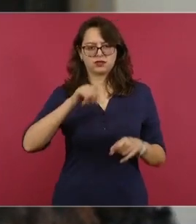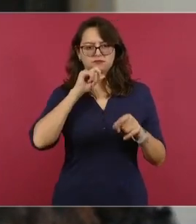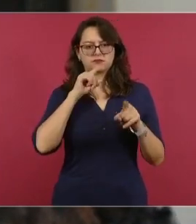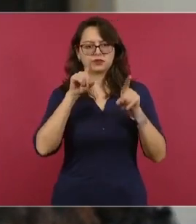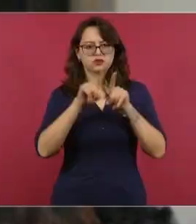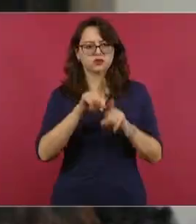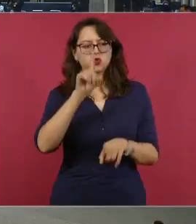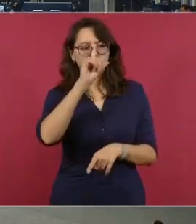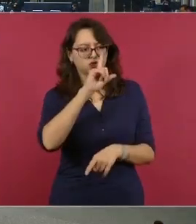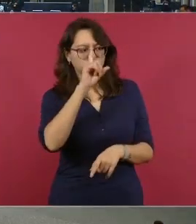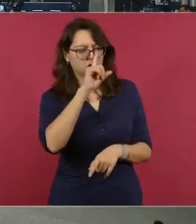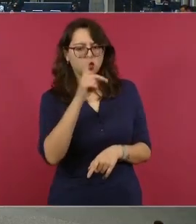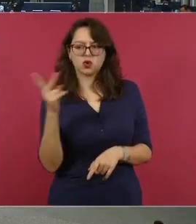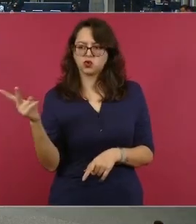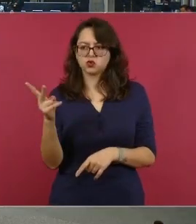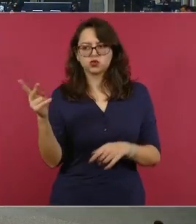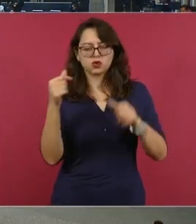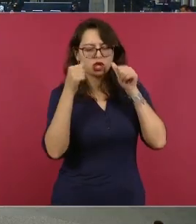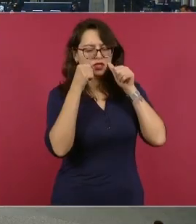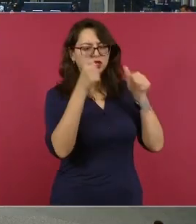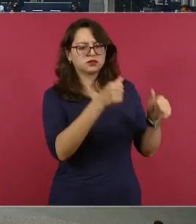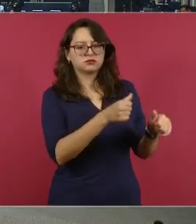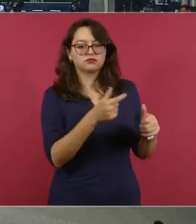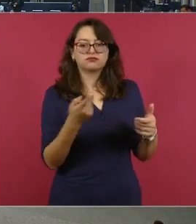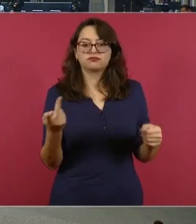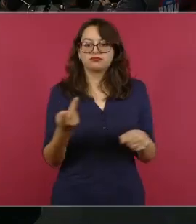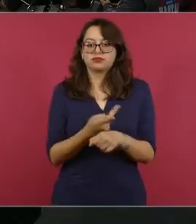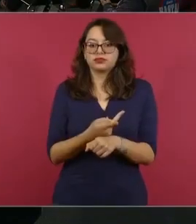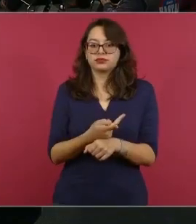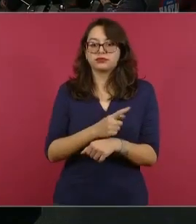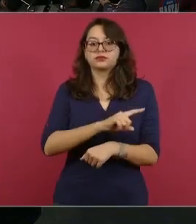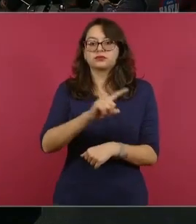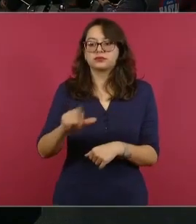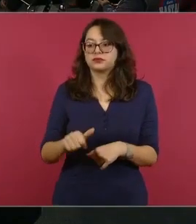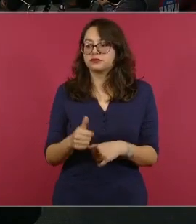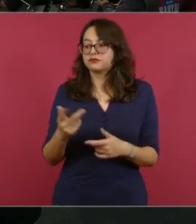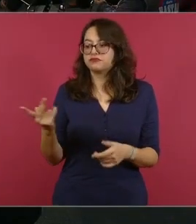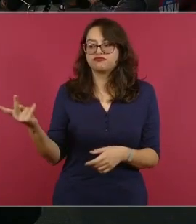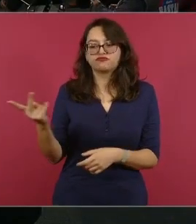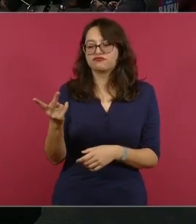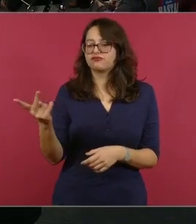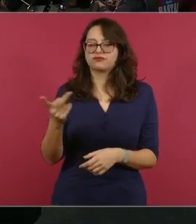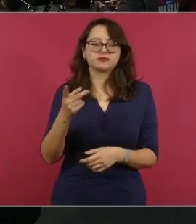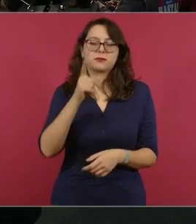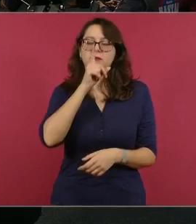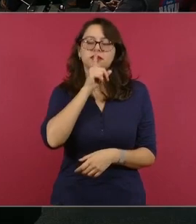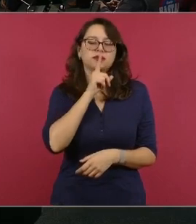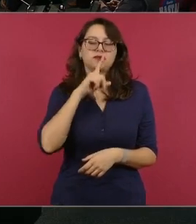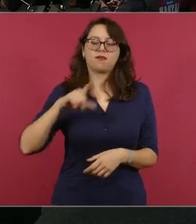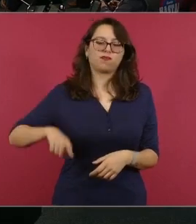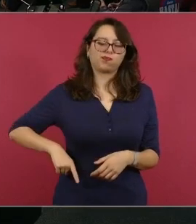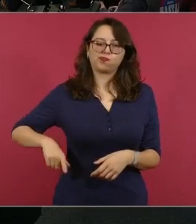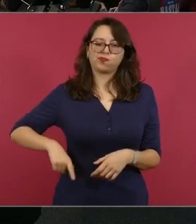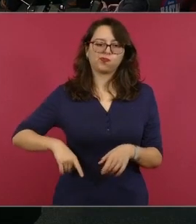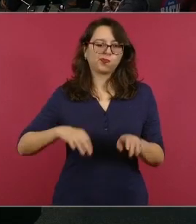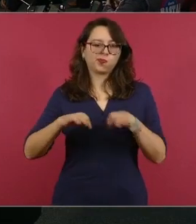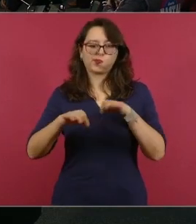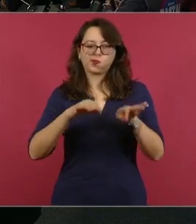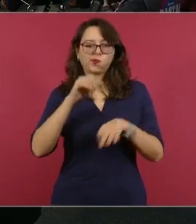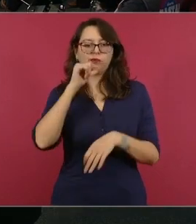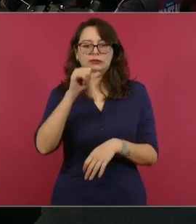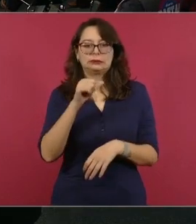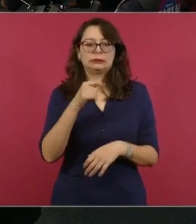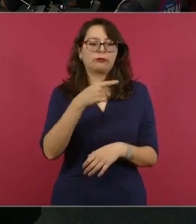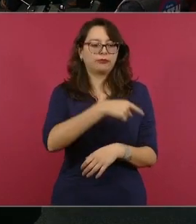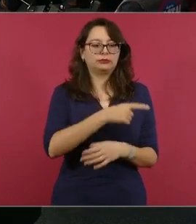lo recomendó para que los atendiera con ese tema. Cuestión que es mentira. Al final, al señor pues le sacaron un costo